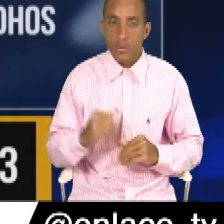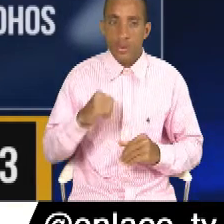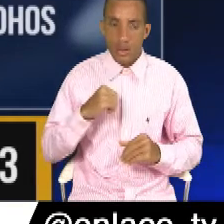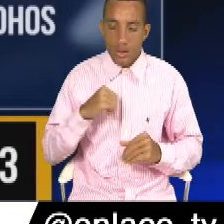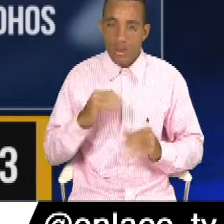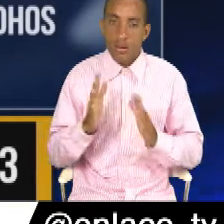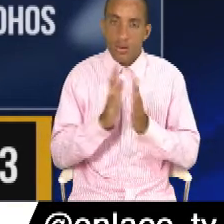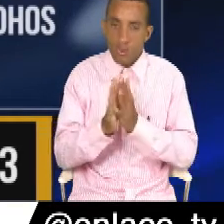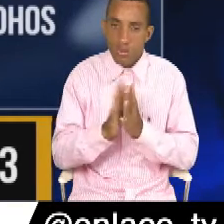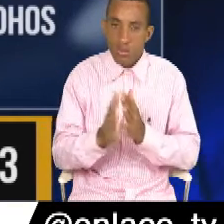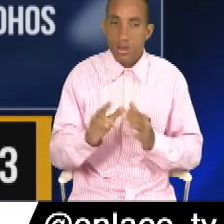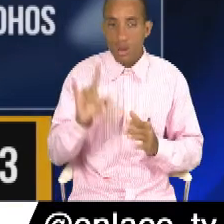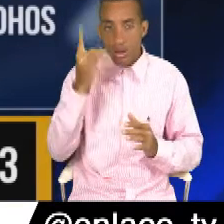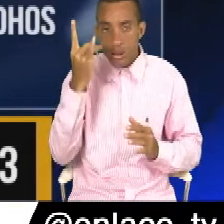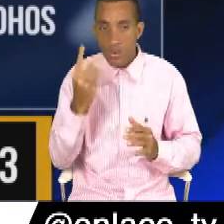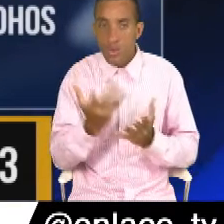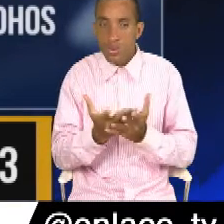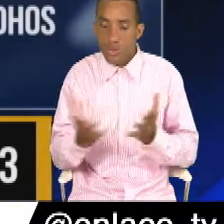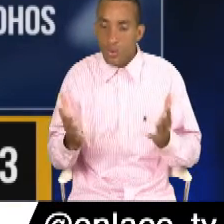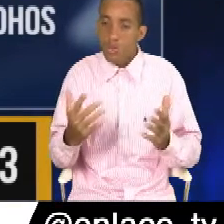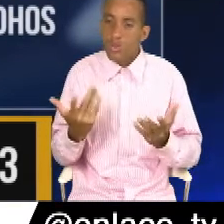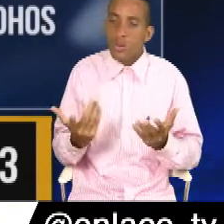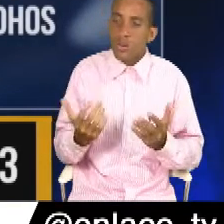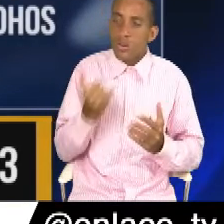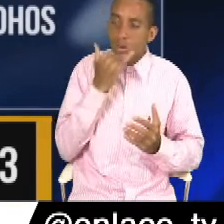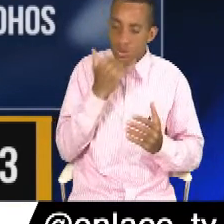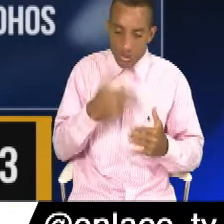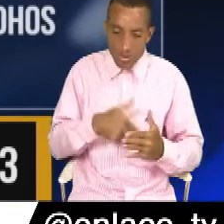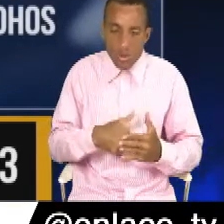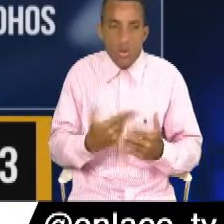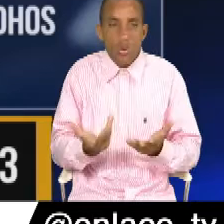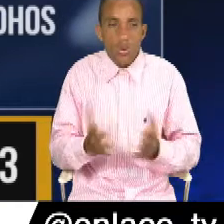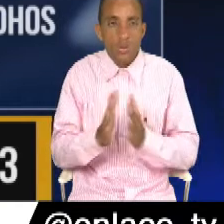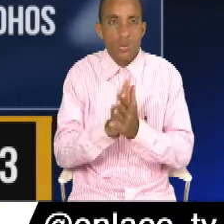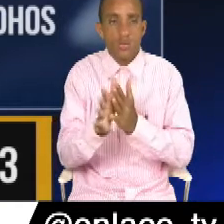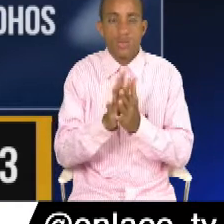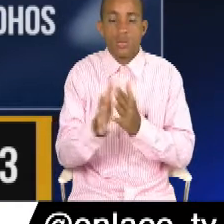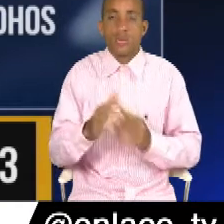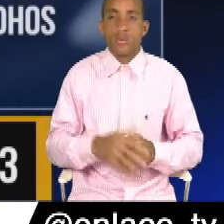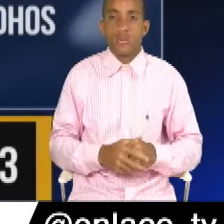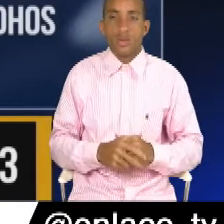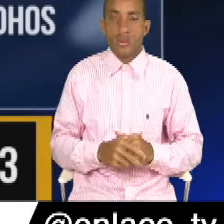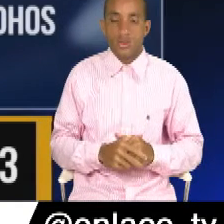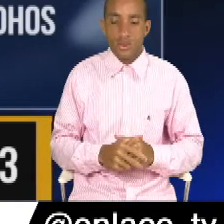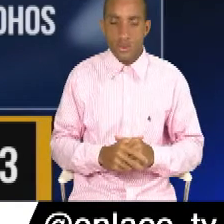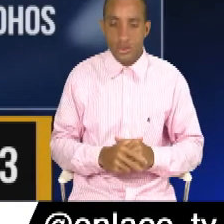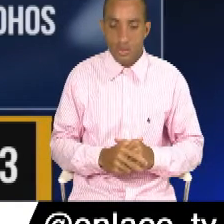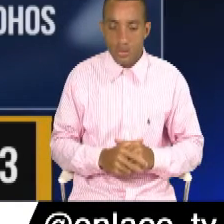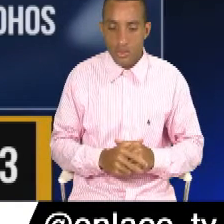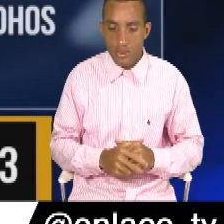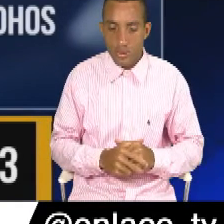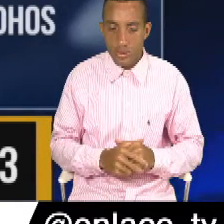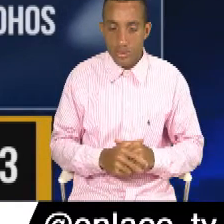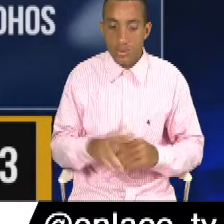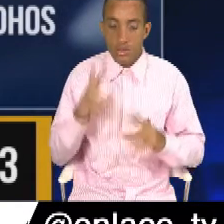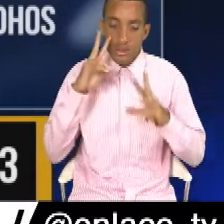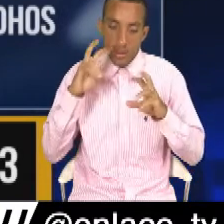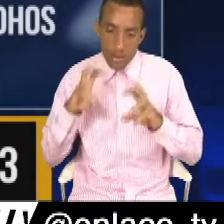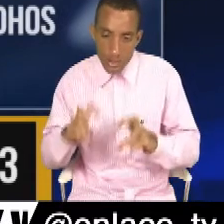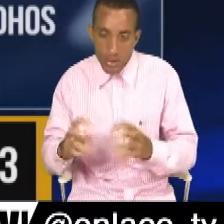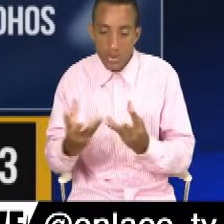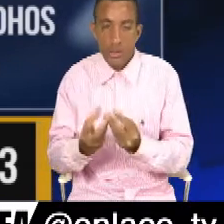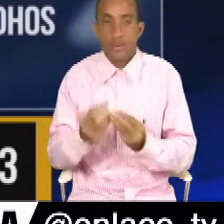tengan hecho, se establezca la relación con esas estructuras. Eso lo determinará la justicia y pues el procedimiento de investigación que venga a partir